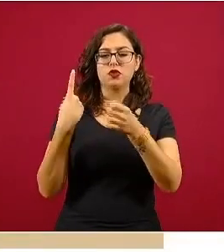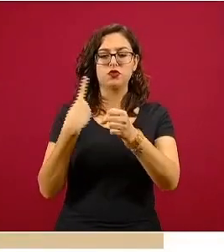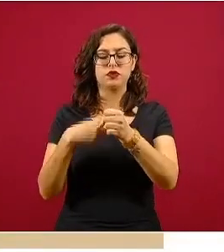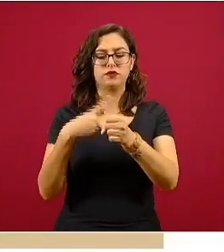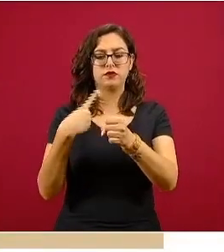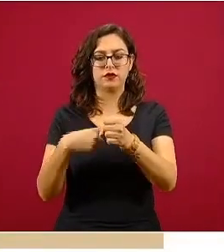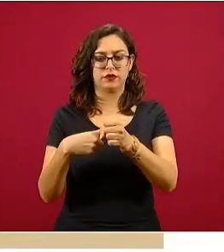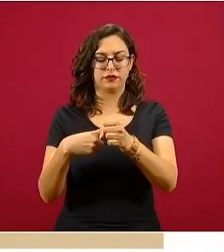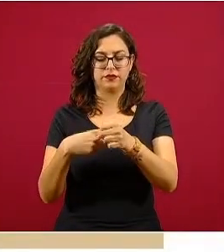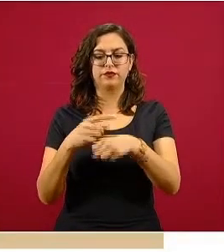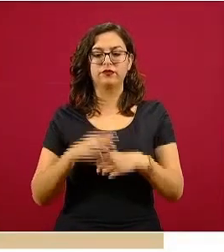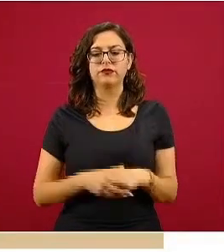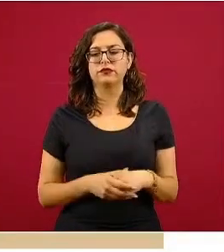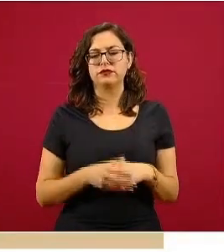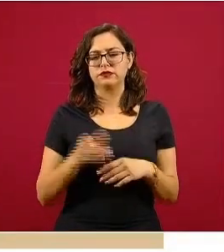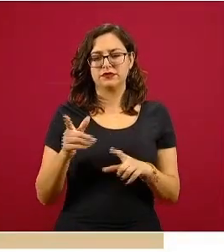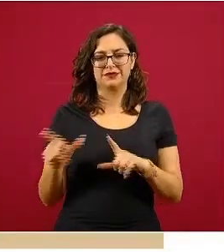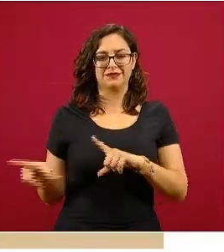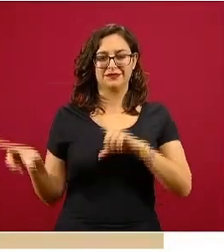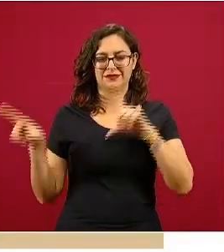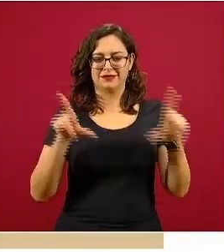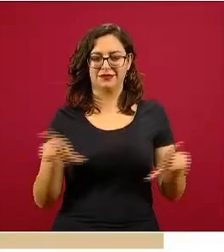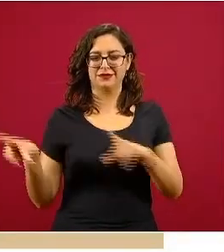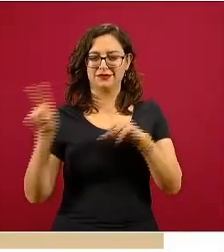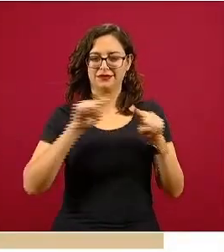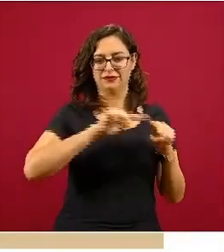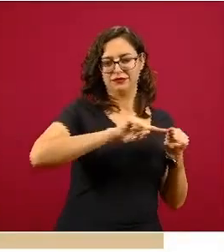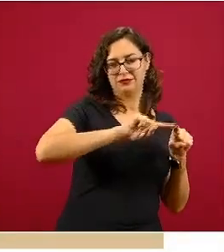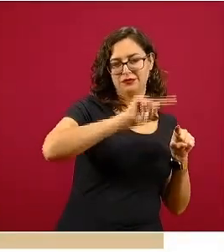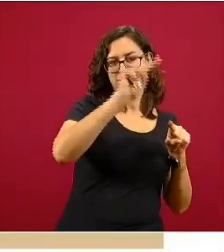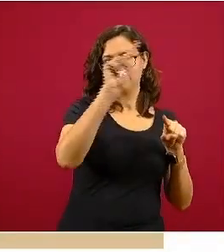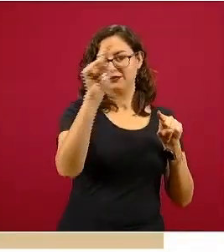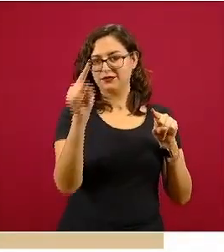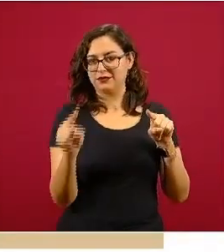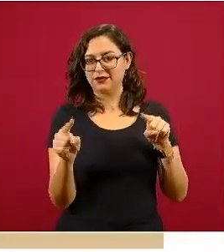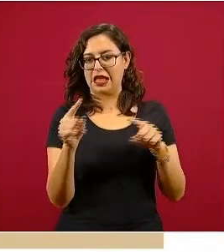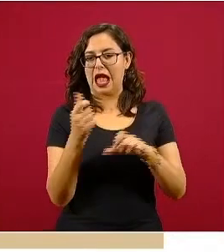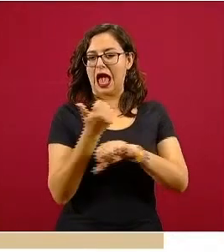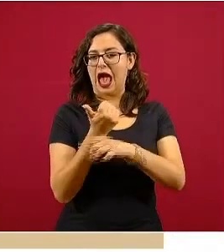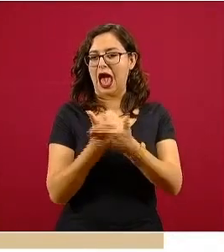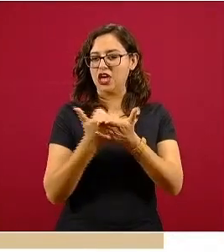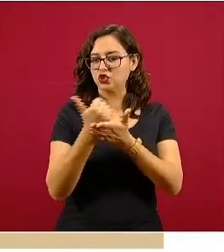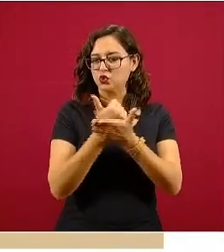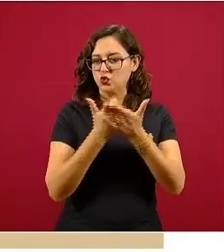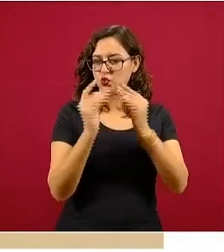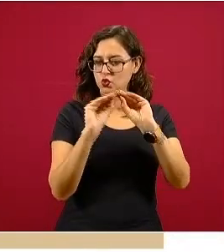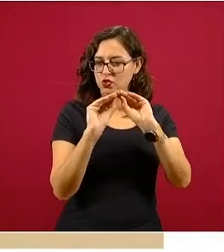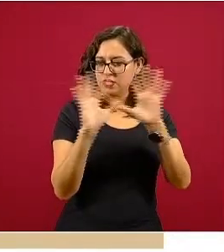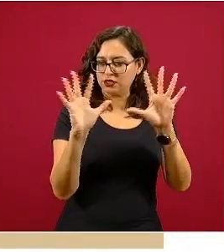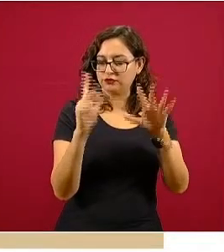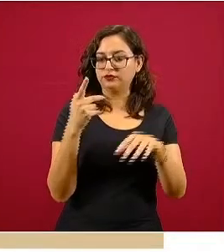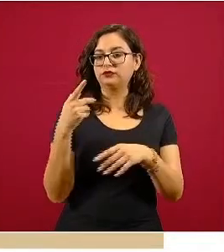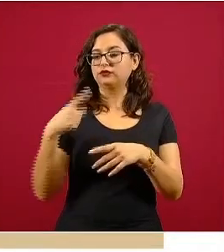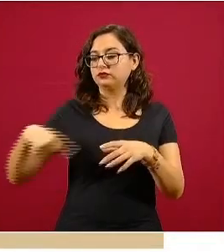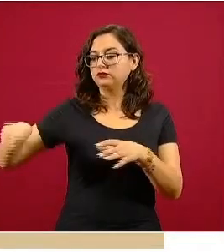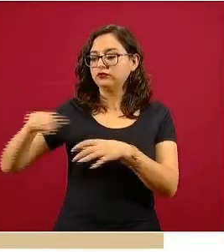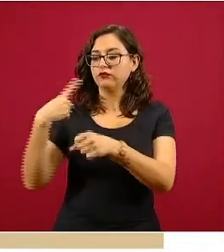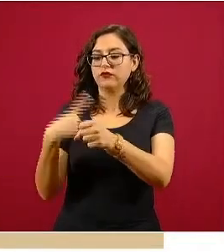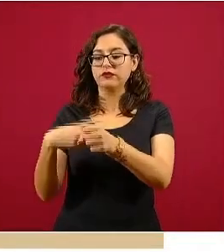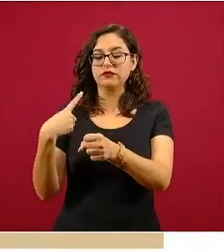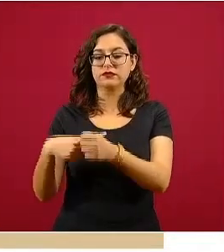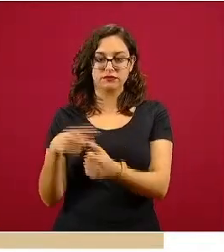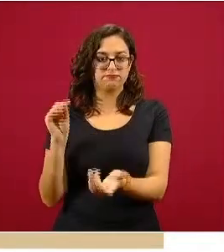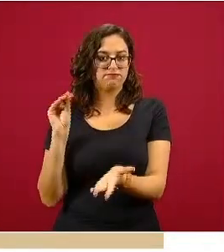su momento azul claro, en la otra diapositiva, aquí los representamos, pero nos enfocamos en la epidemia activa,